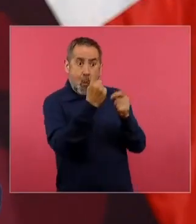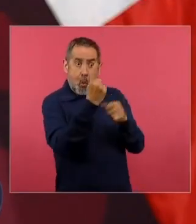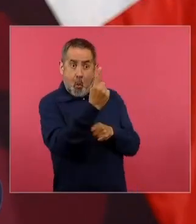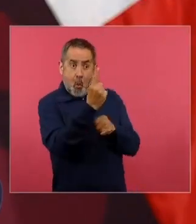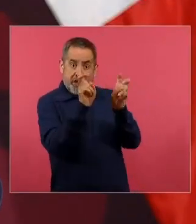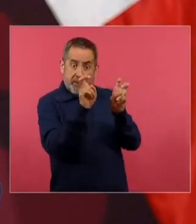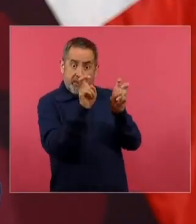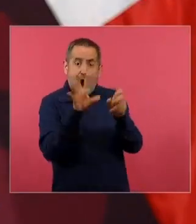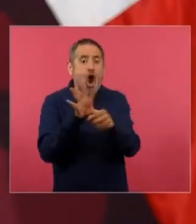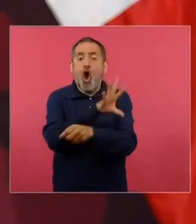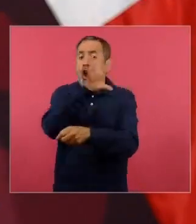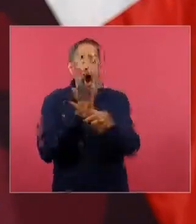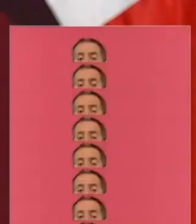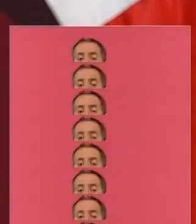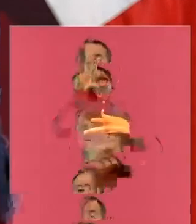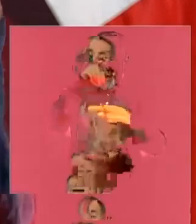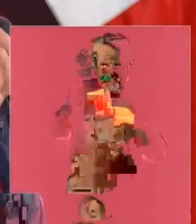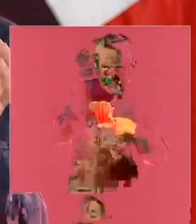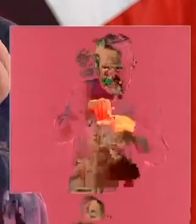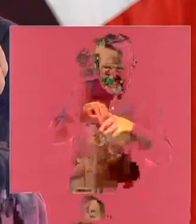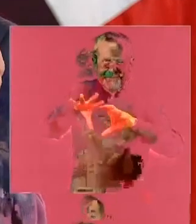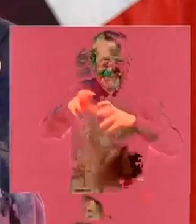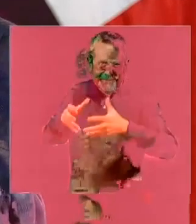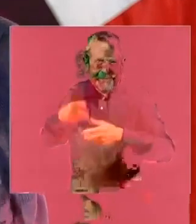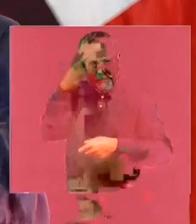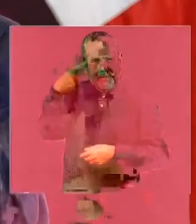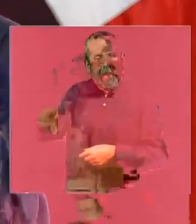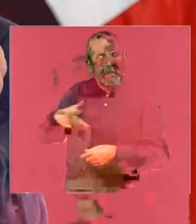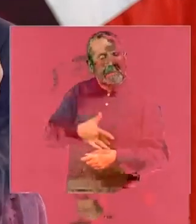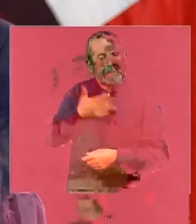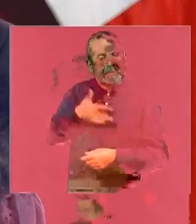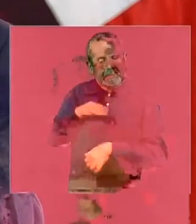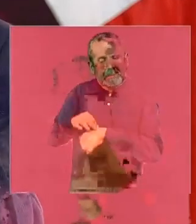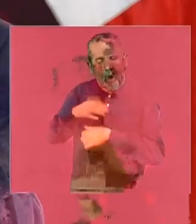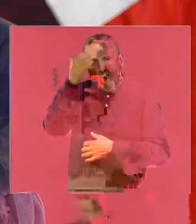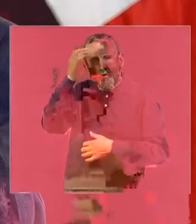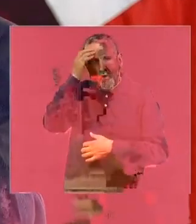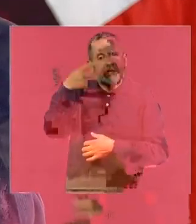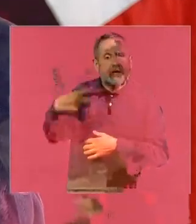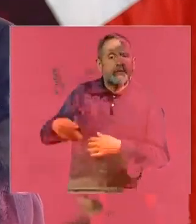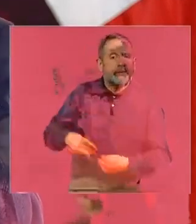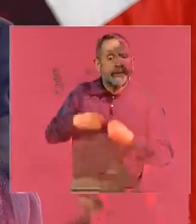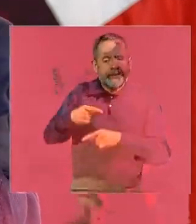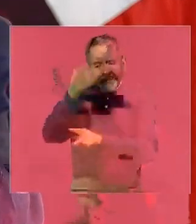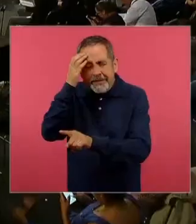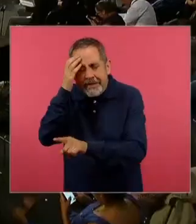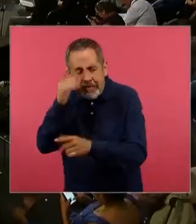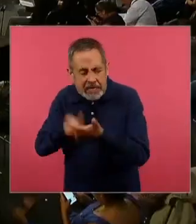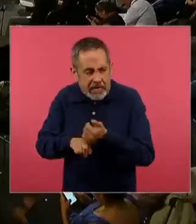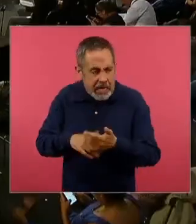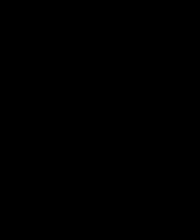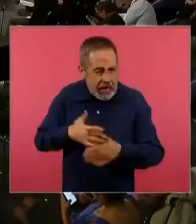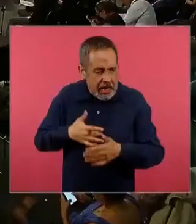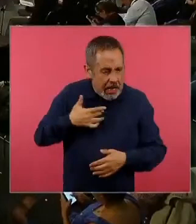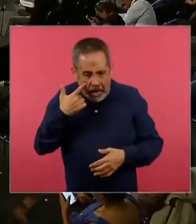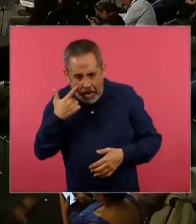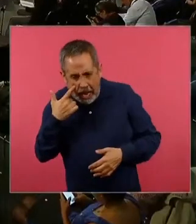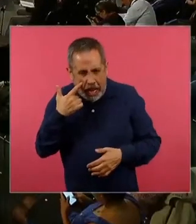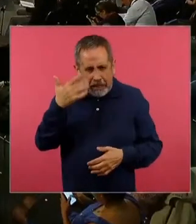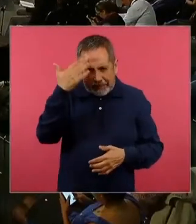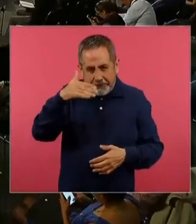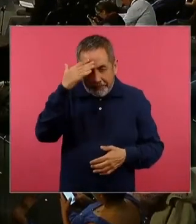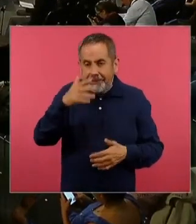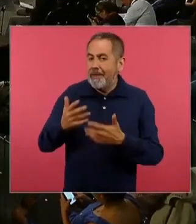decir con lo que tiene que ver con la vida del niño, esto es importante, pero al mismo tiempo con la